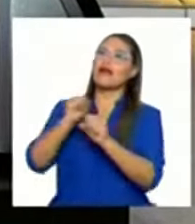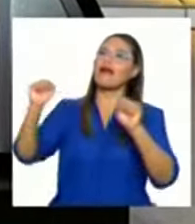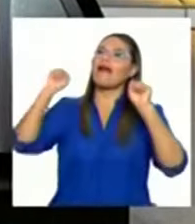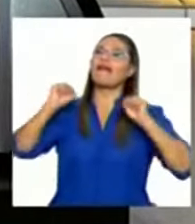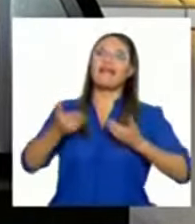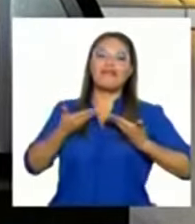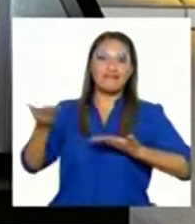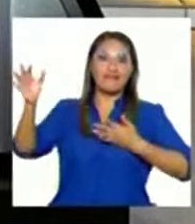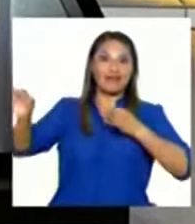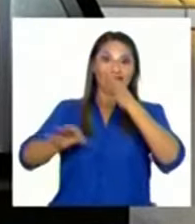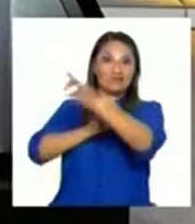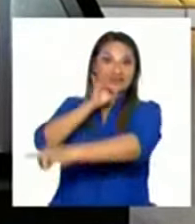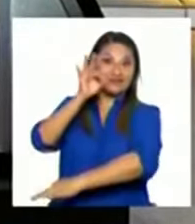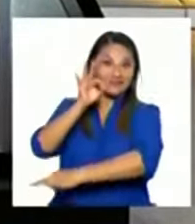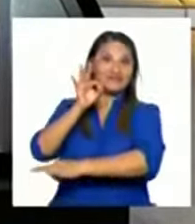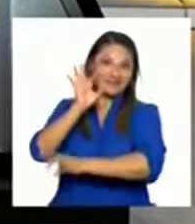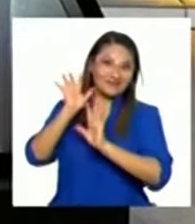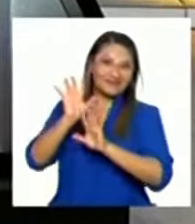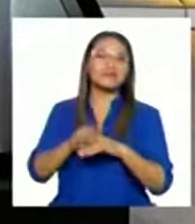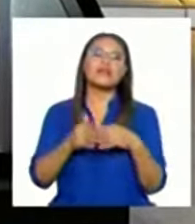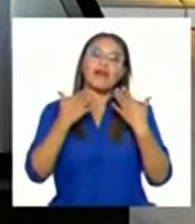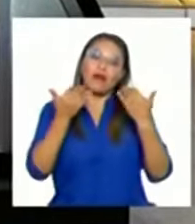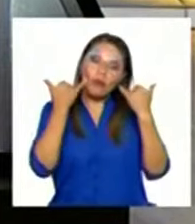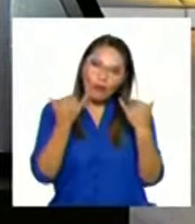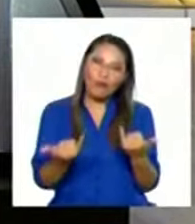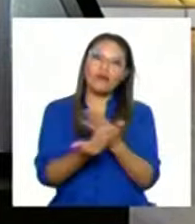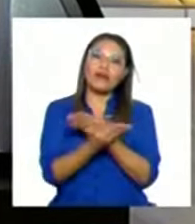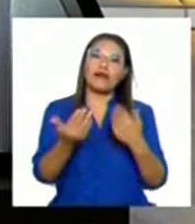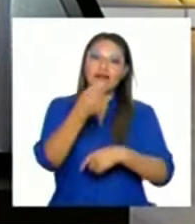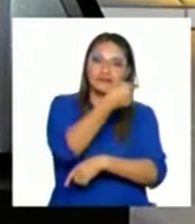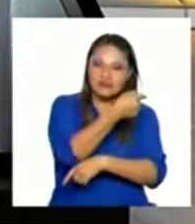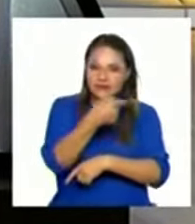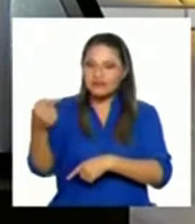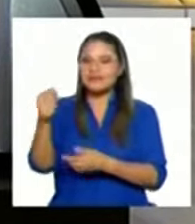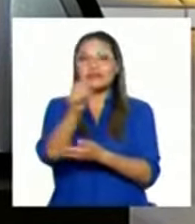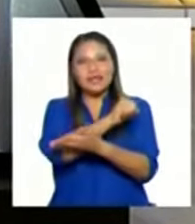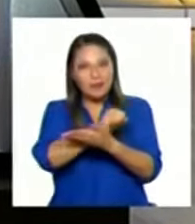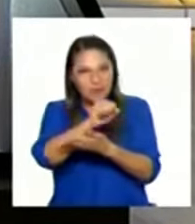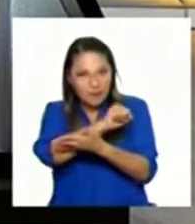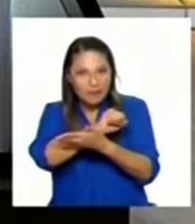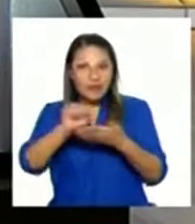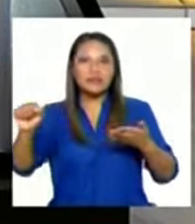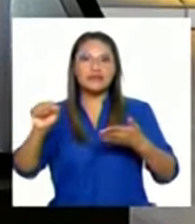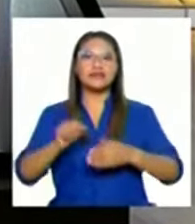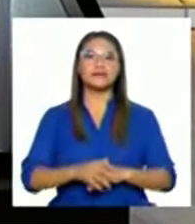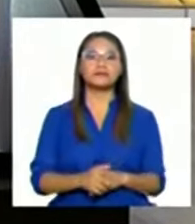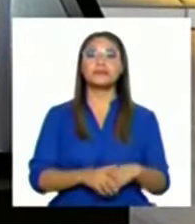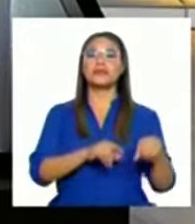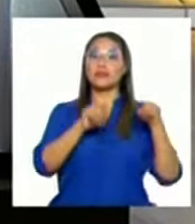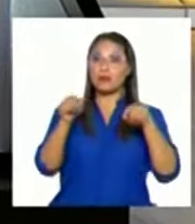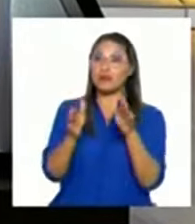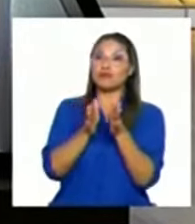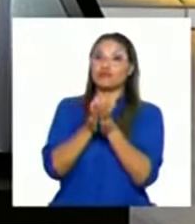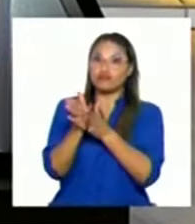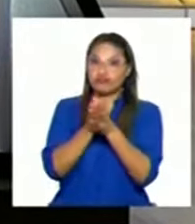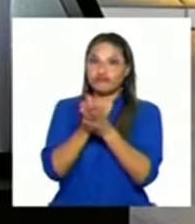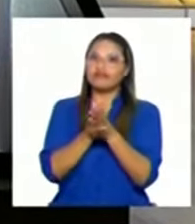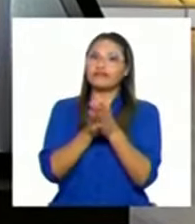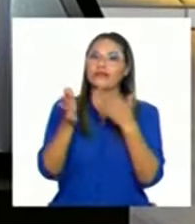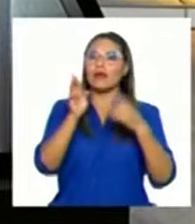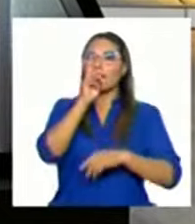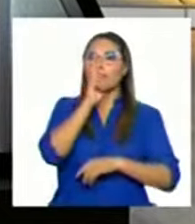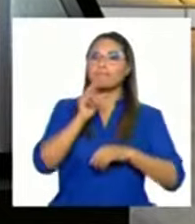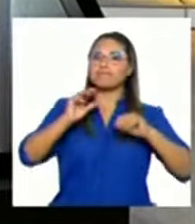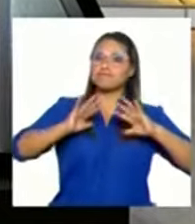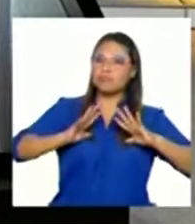acercamiento con Dios. Así que todo eso lo conmemoramos, ¿no?, en esta Semana Santa, que también evidentemente es aprovechado a propósito de este feriado largo